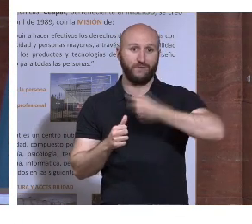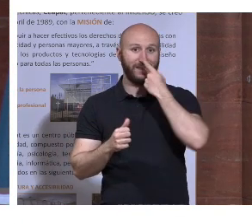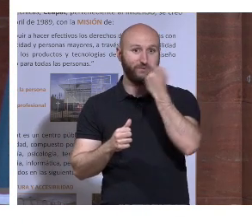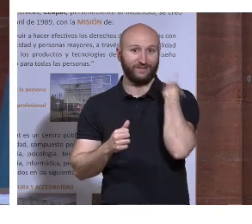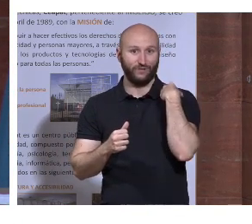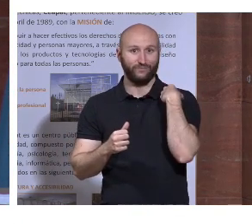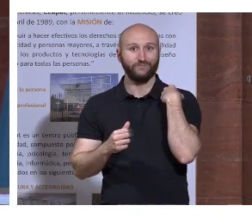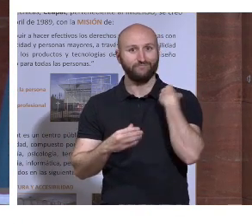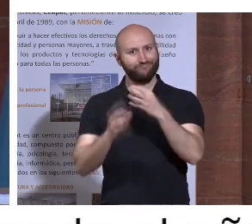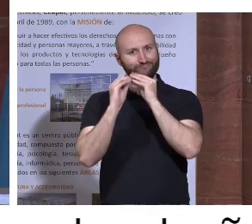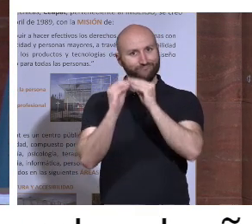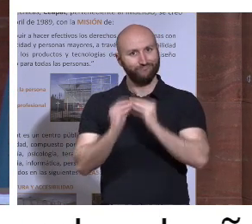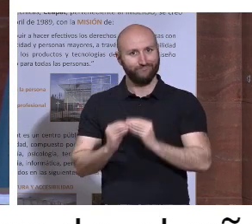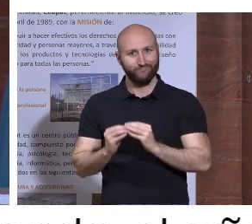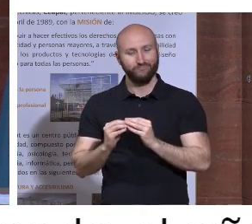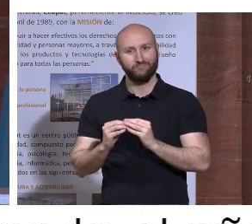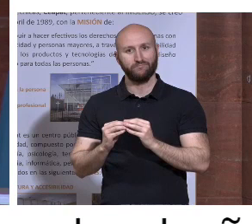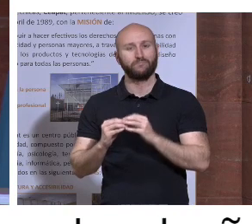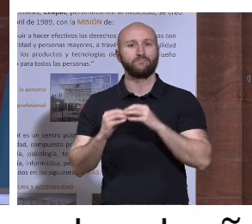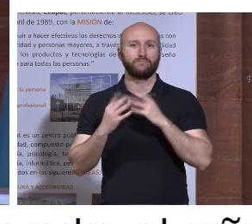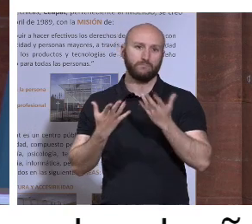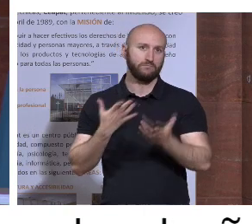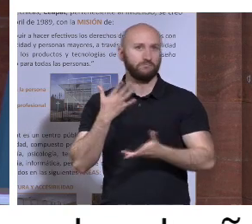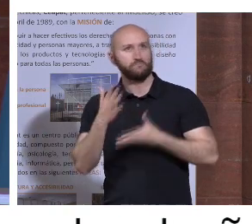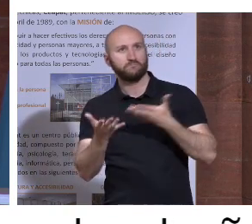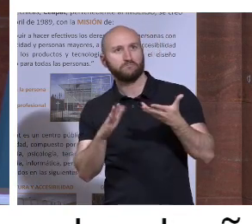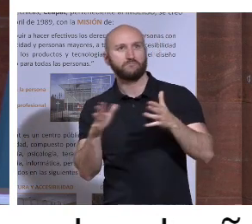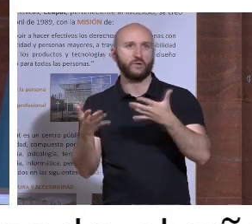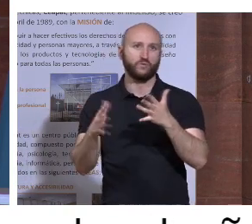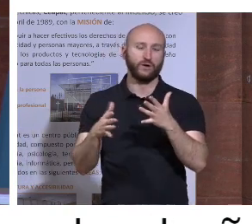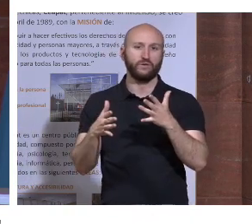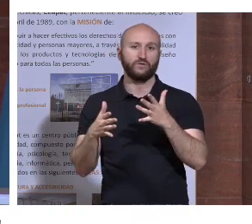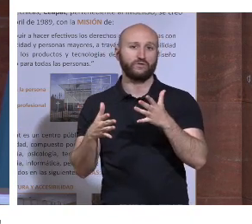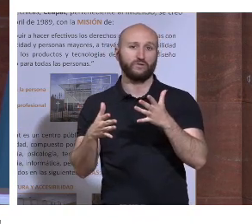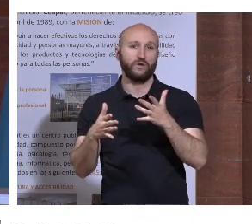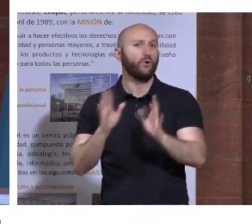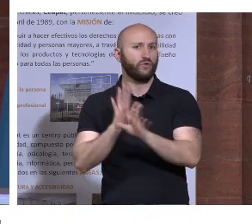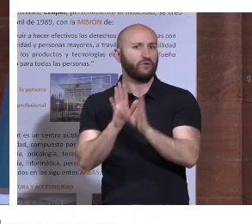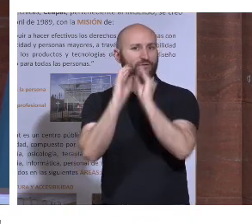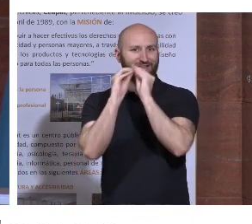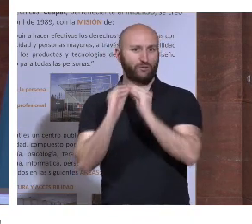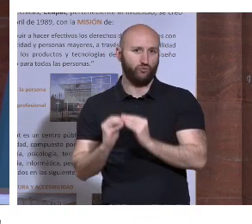pasado y se puede continuar desarrollando durante siempre, porque